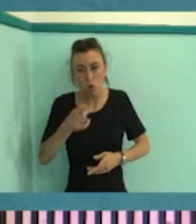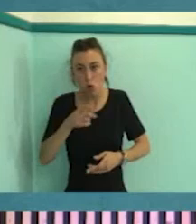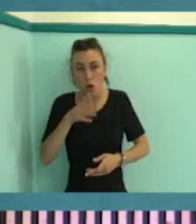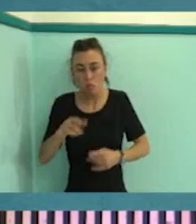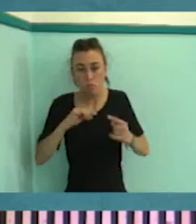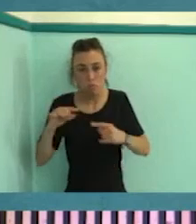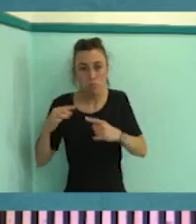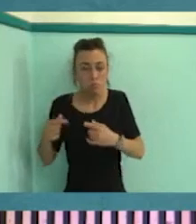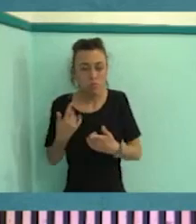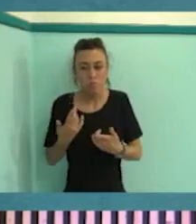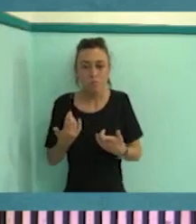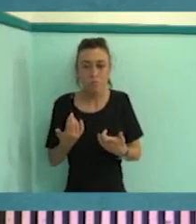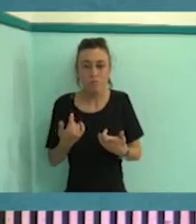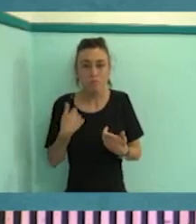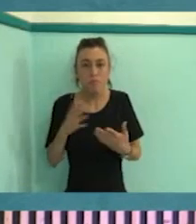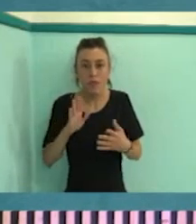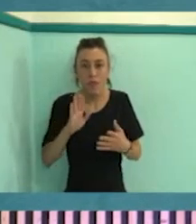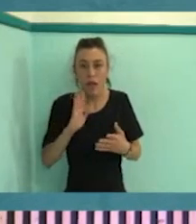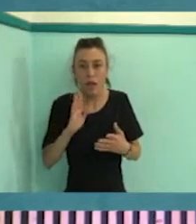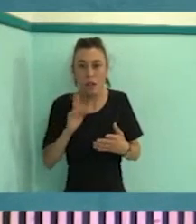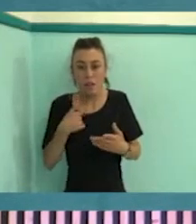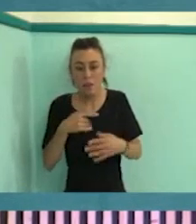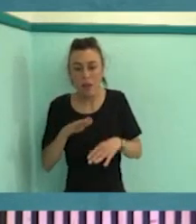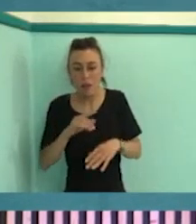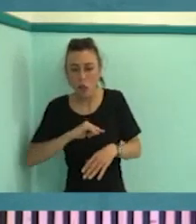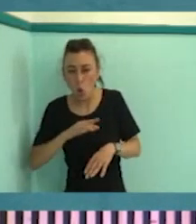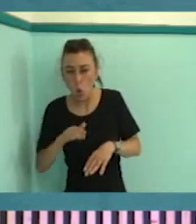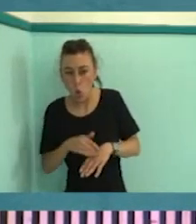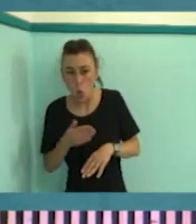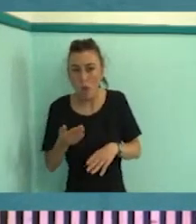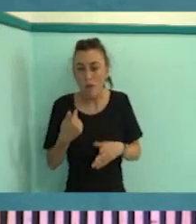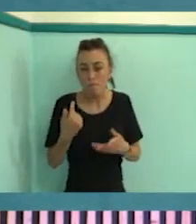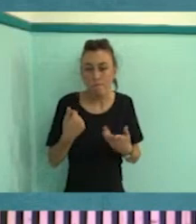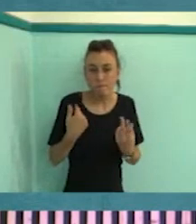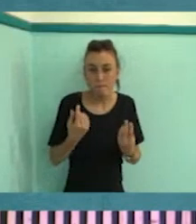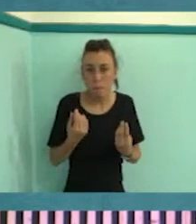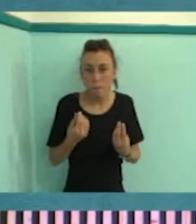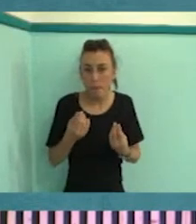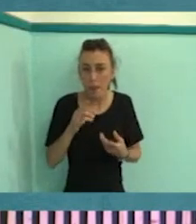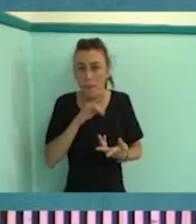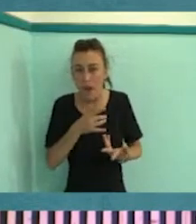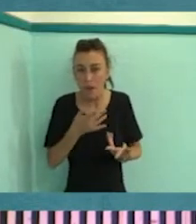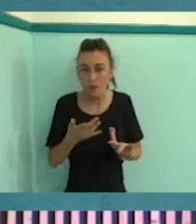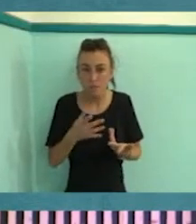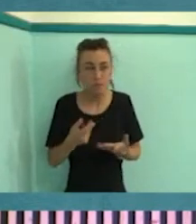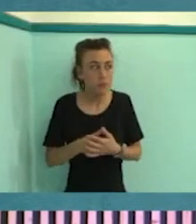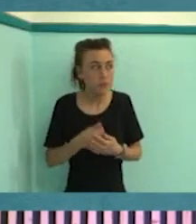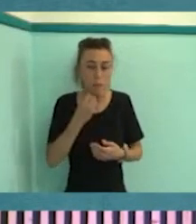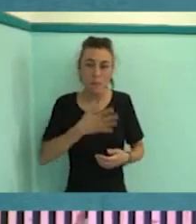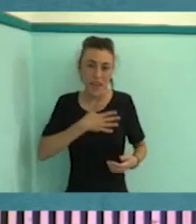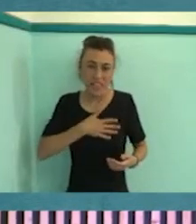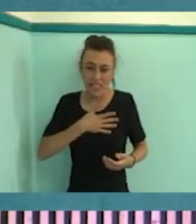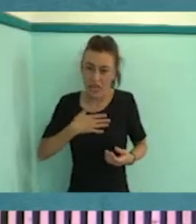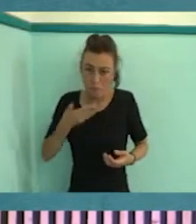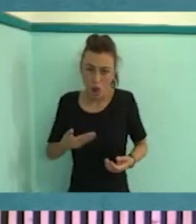luego mañana no esto no debería porque de nuevo el hábito constante elegir saludablemente para tu bienestar es mucho más importante que que el 1 de septiembre te